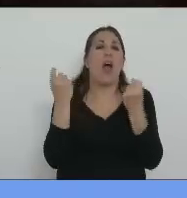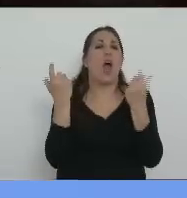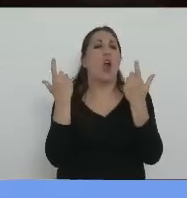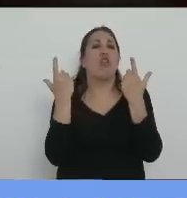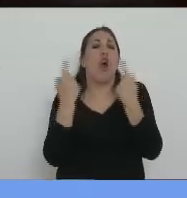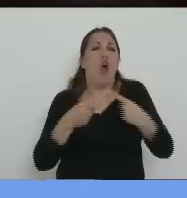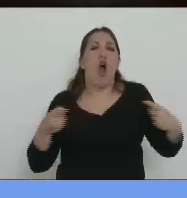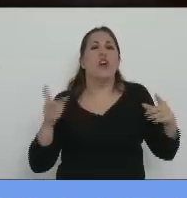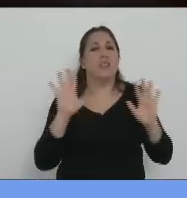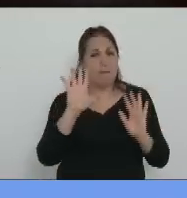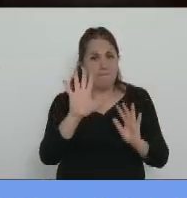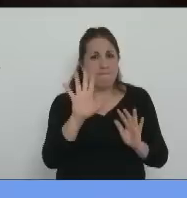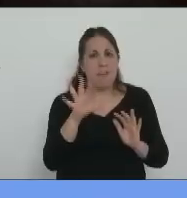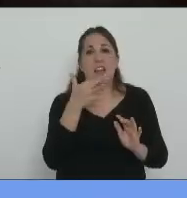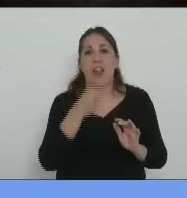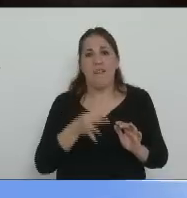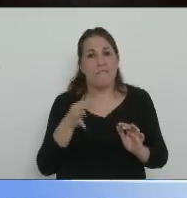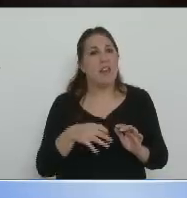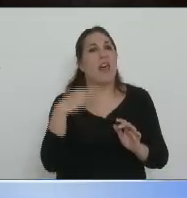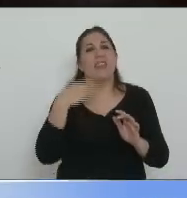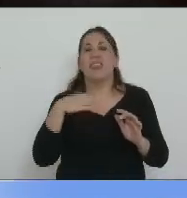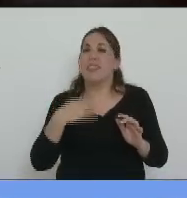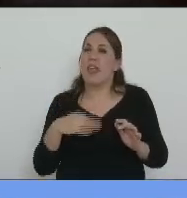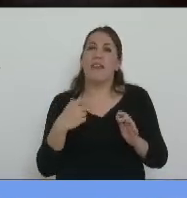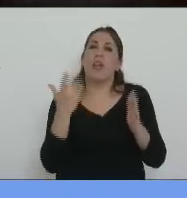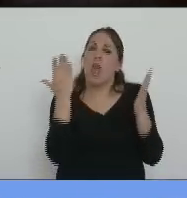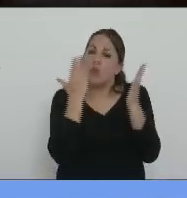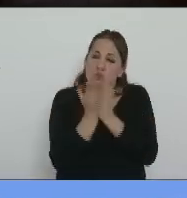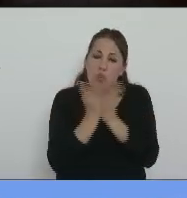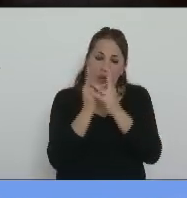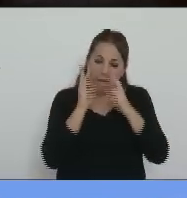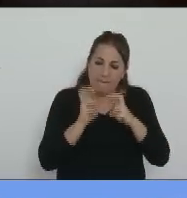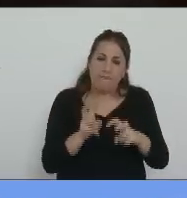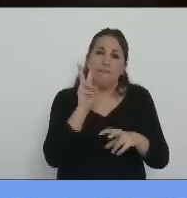mire esto también la verdad que hay que estudiar es que hay que ver las cosas